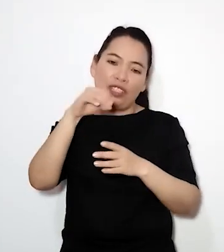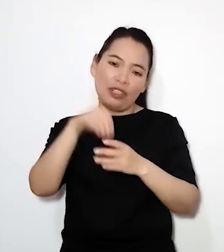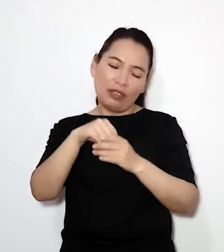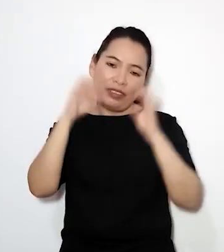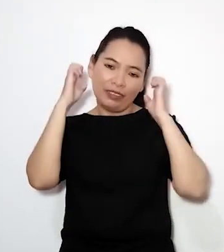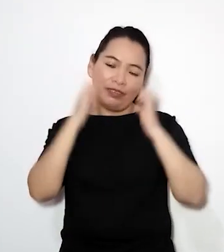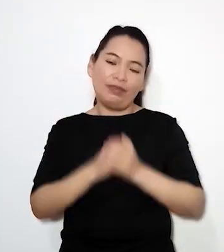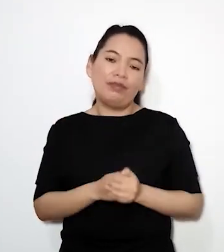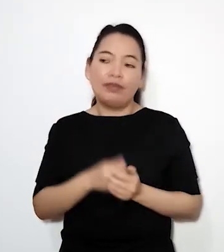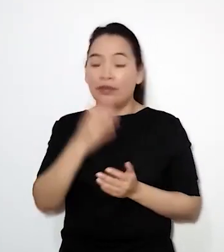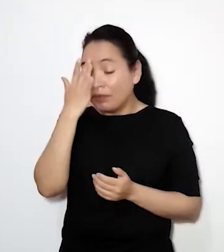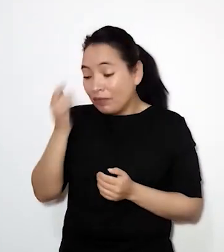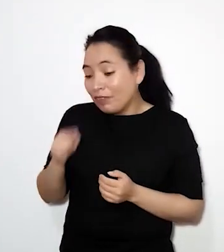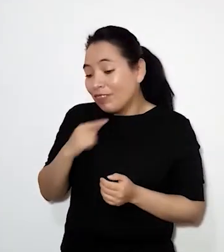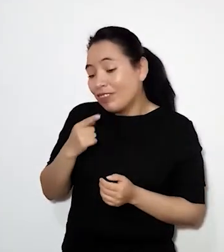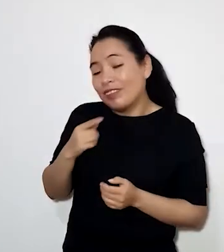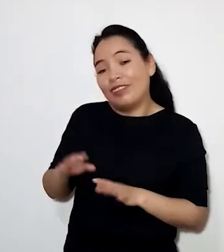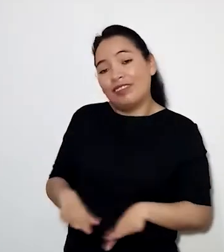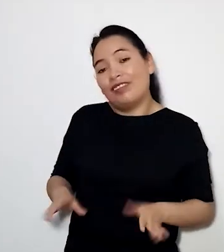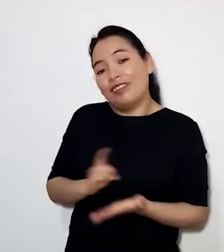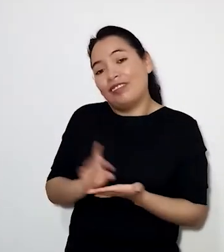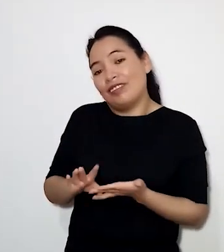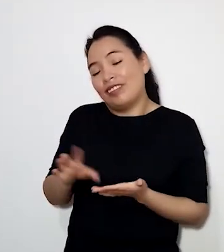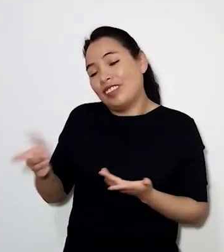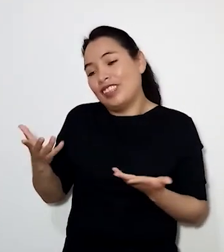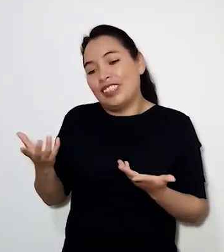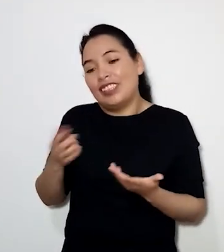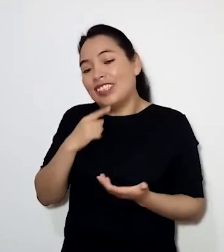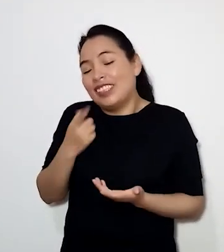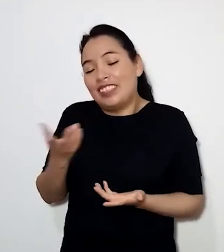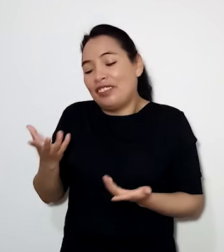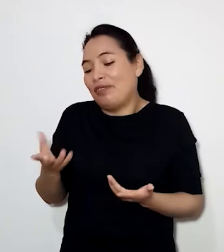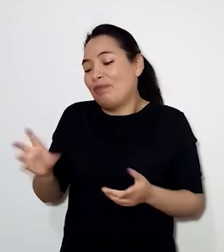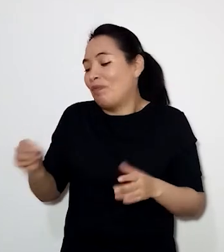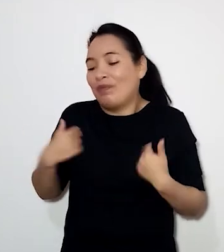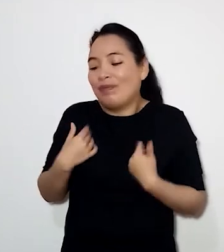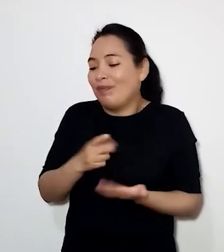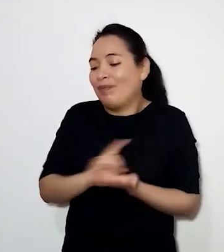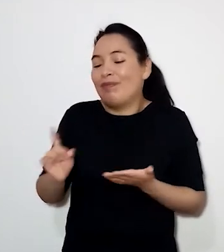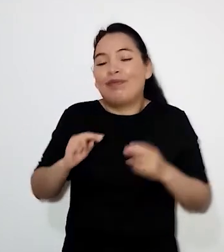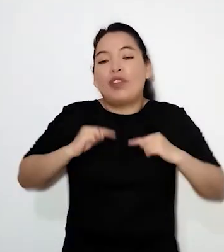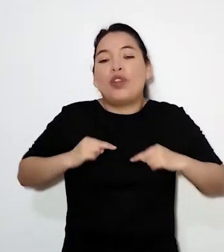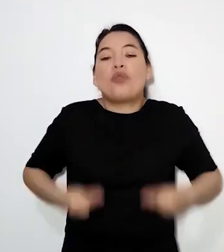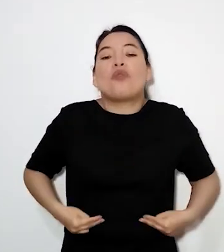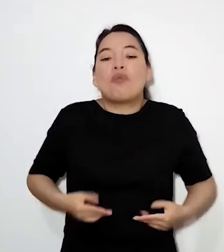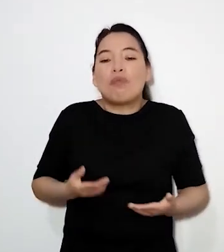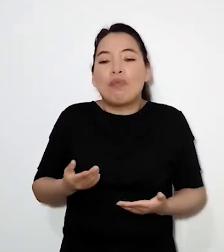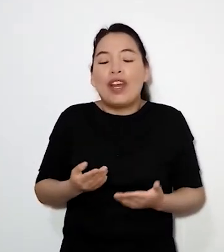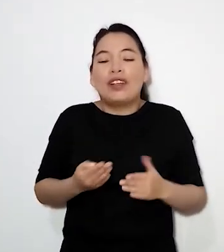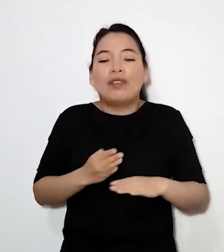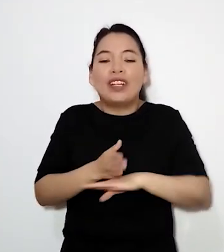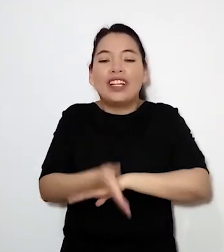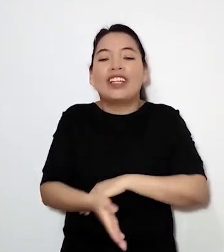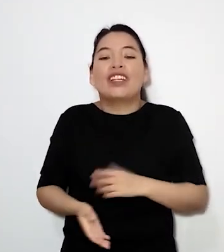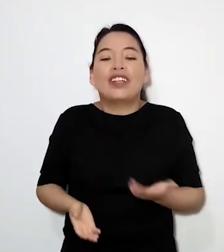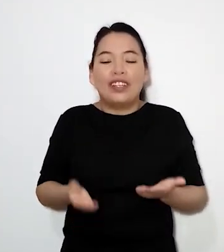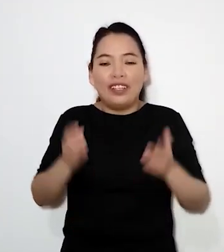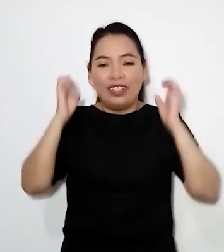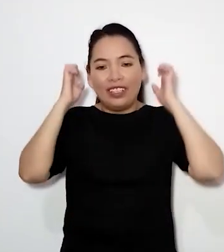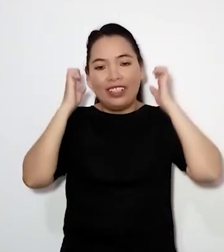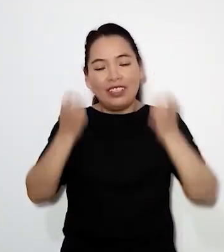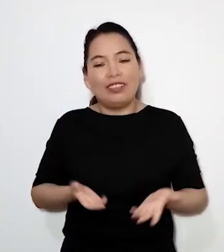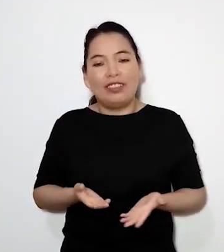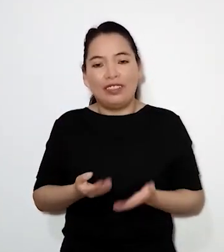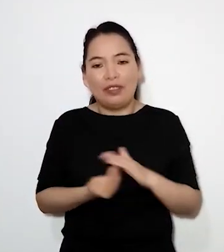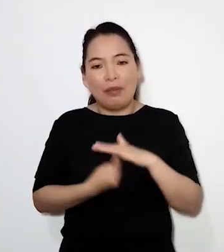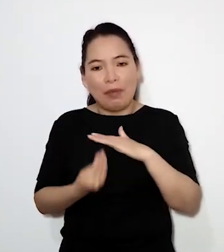no tienen derecho humano, no tienen ese derecho humano básico del acceso a la educación inclusiva. Comprender claramente que la educación